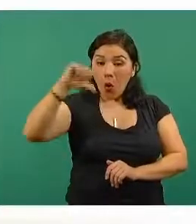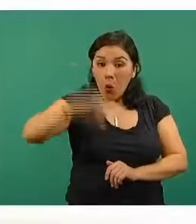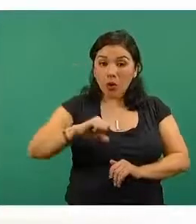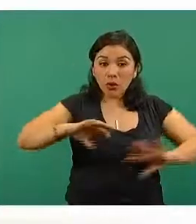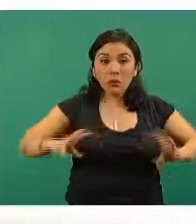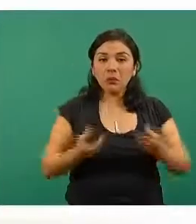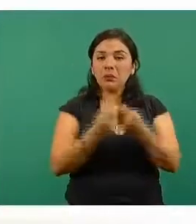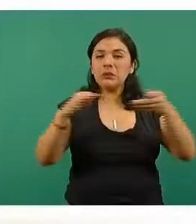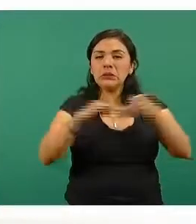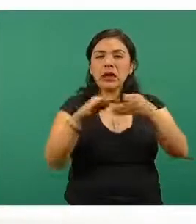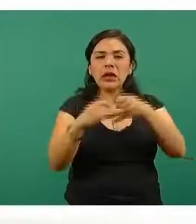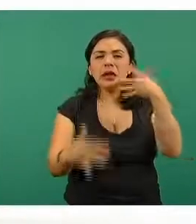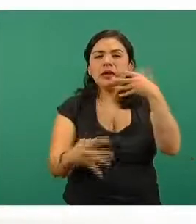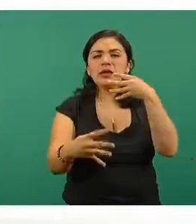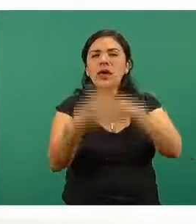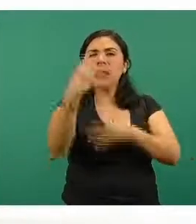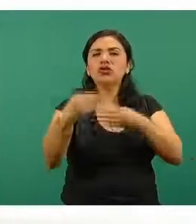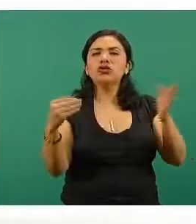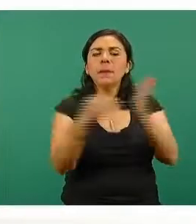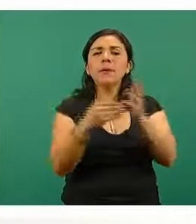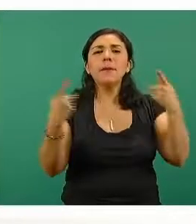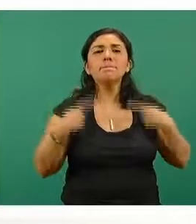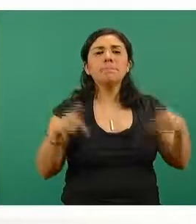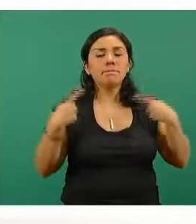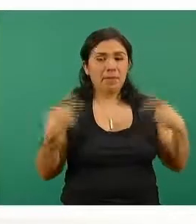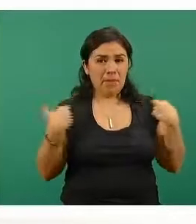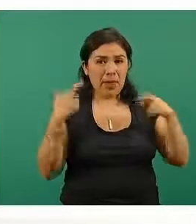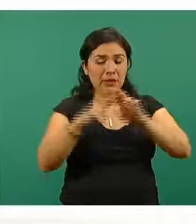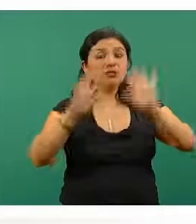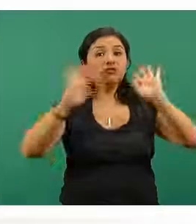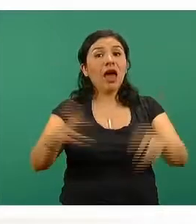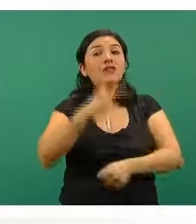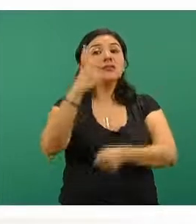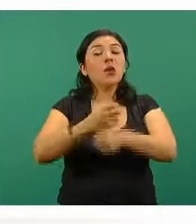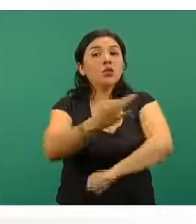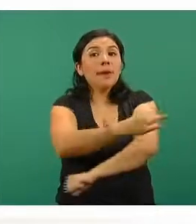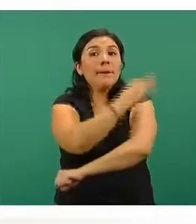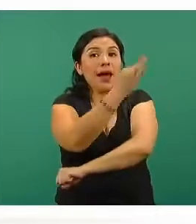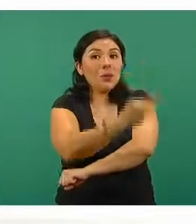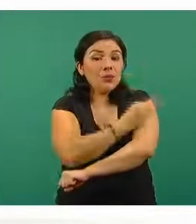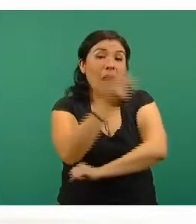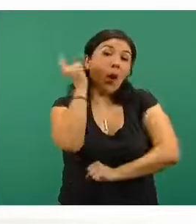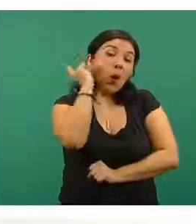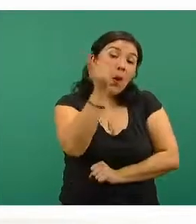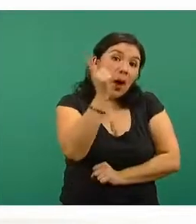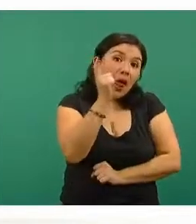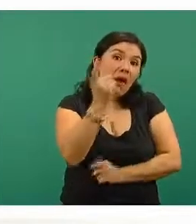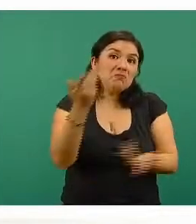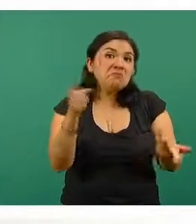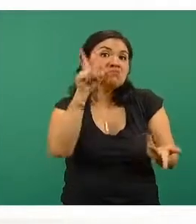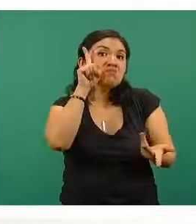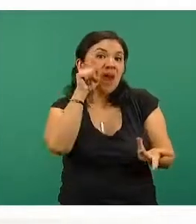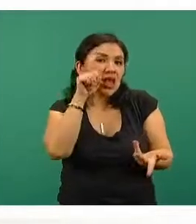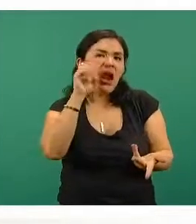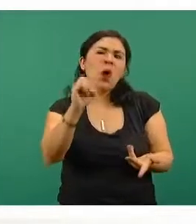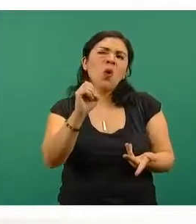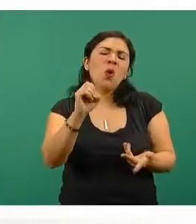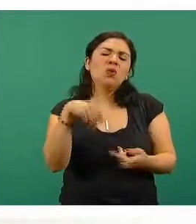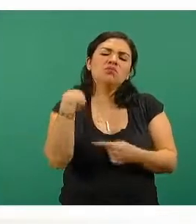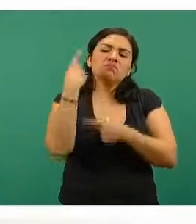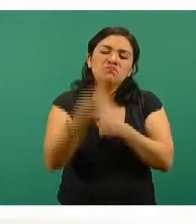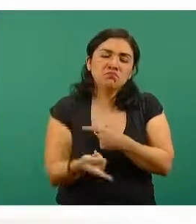ya casi 14,000 maestros que han cubierto su segunda dosis, y esperemos que el día de mañana o pasado